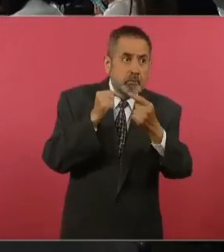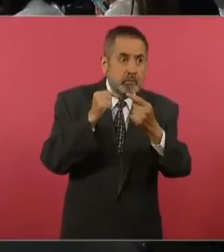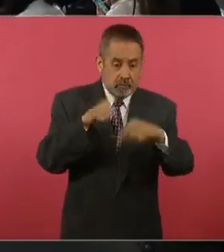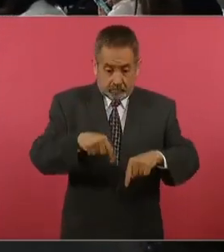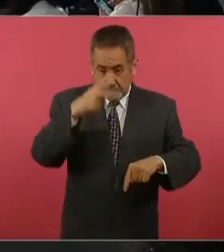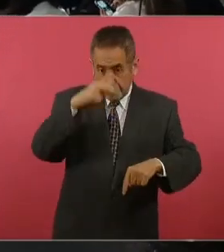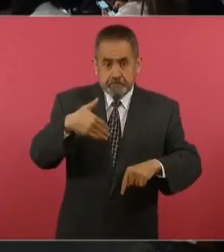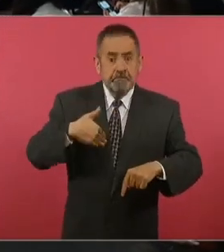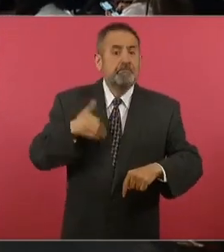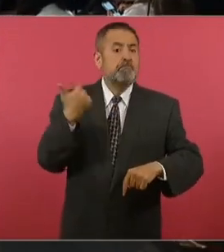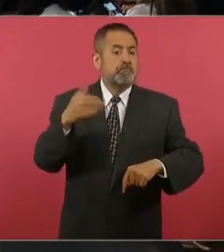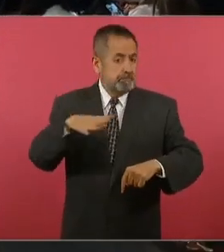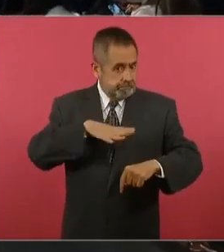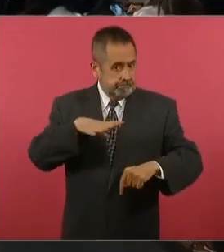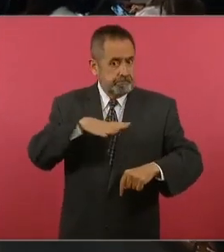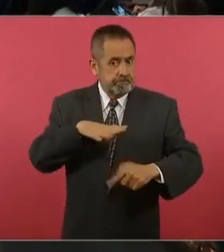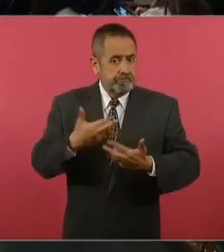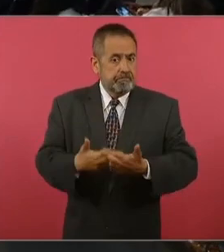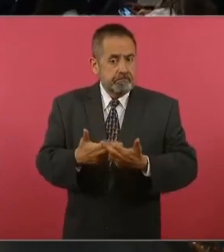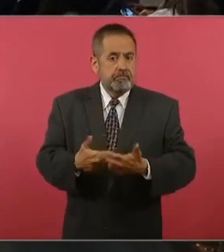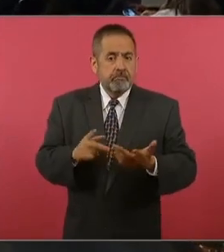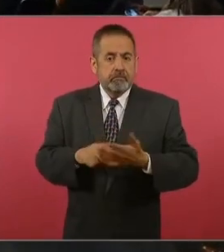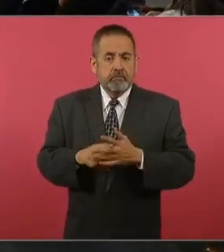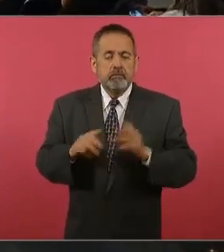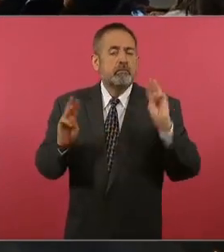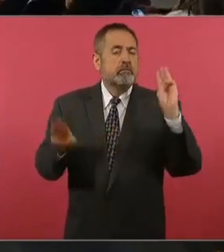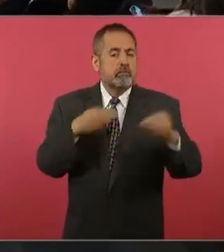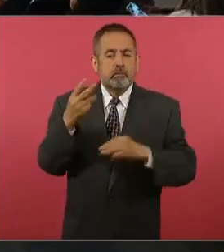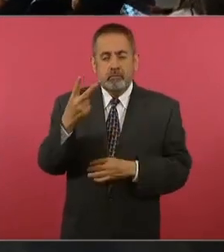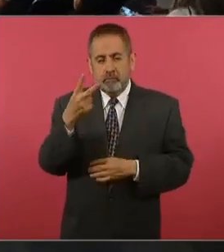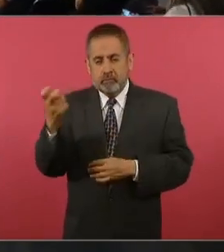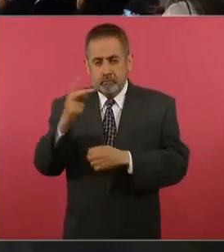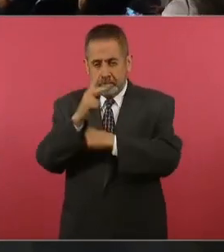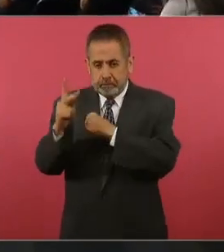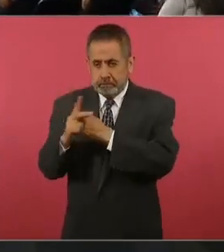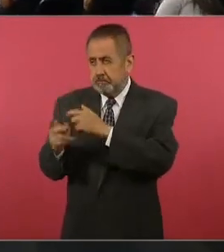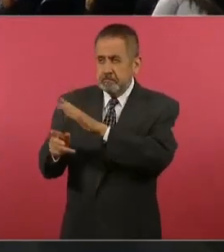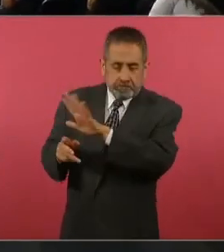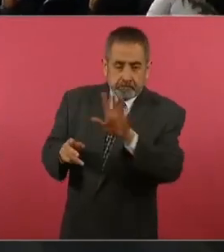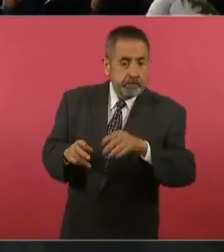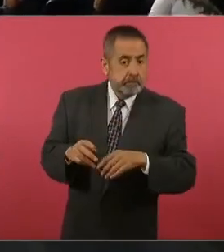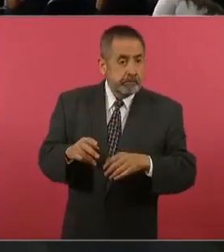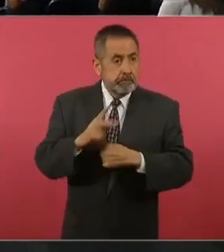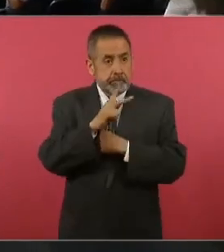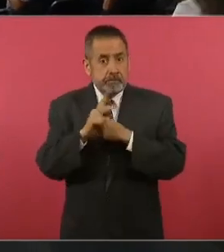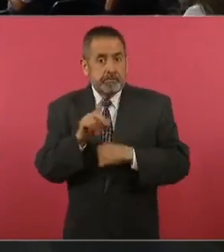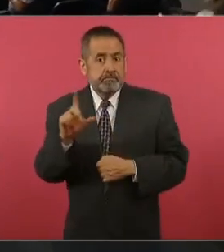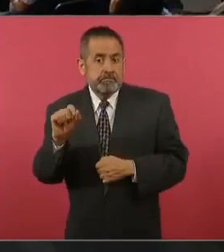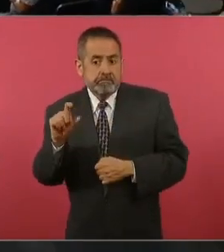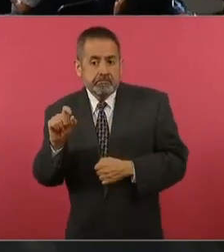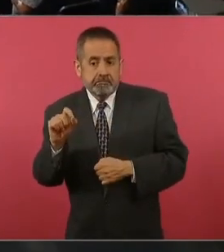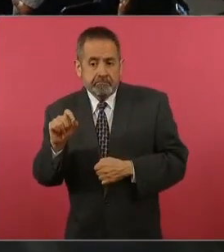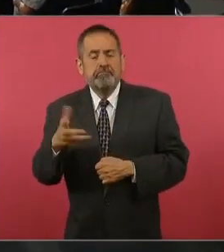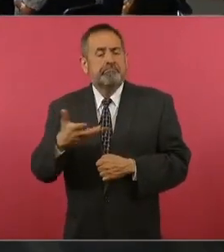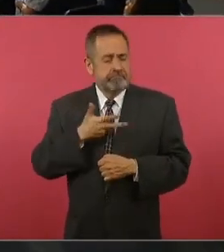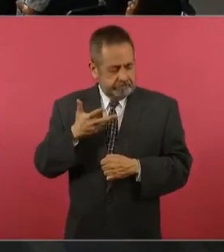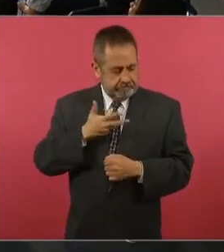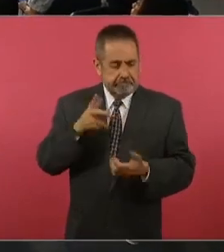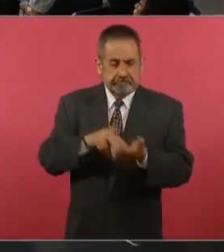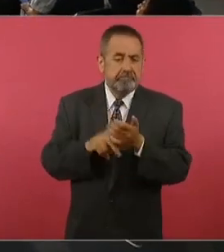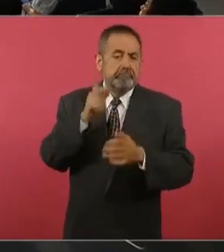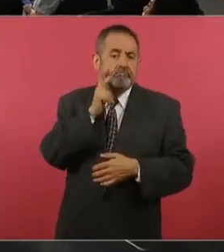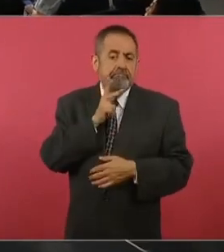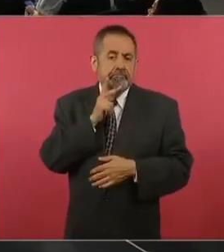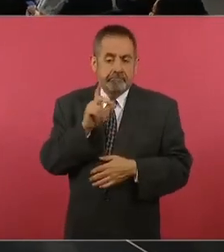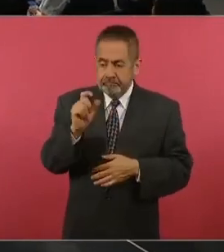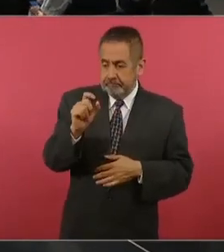los alrededor de 200 países del mundo, 20 tienen petróleo. Y uno